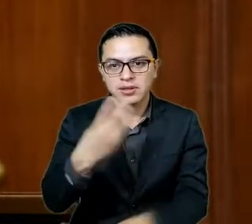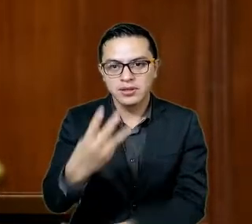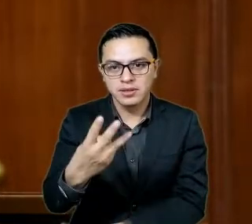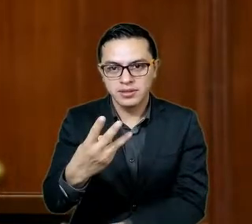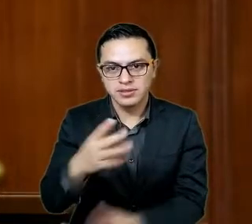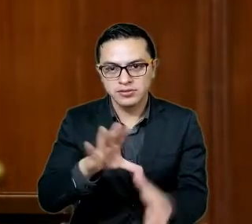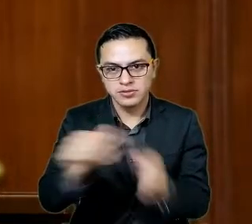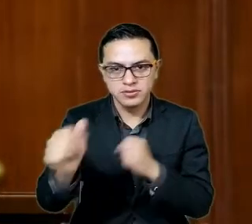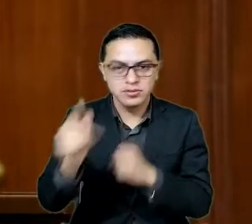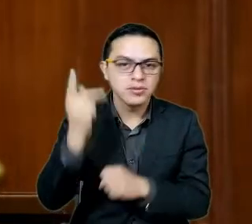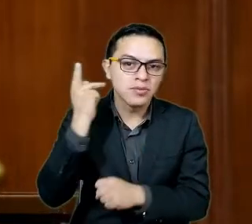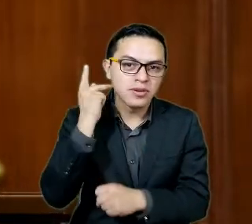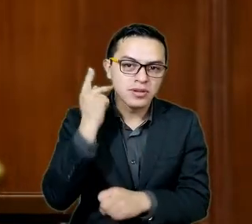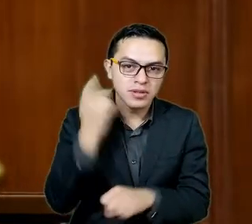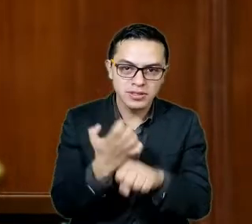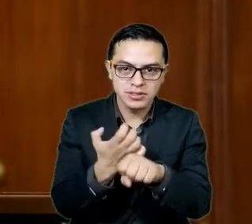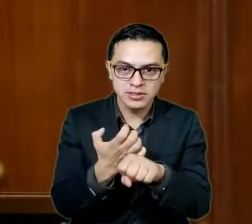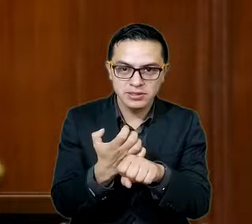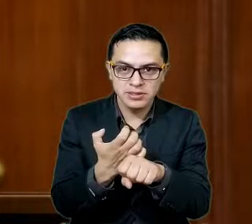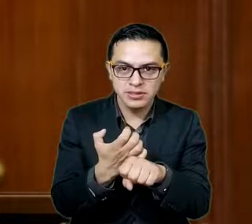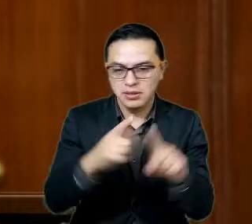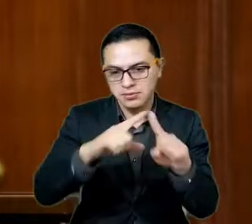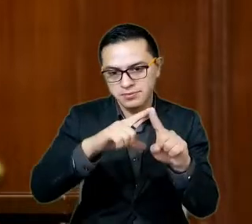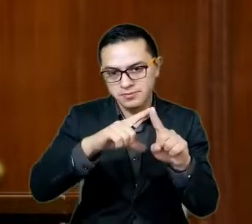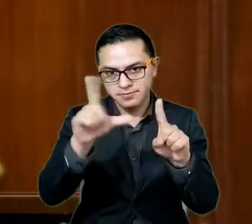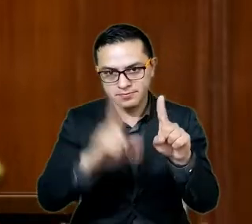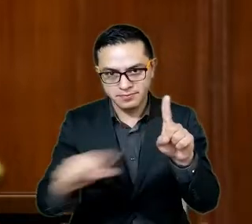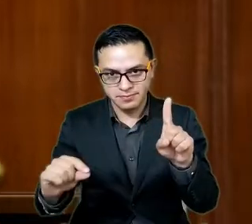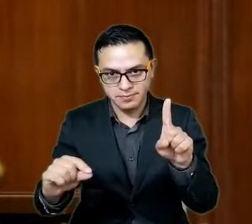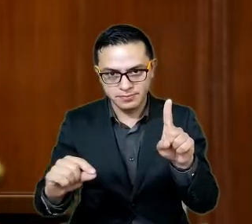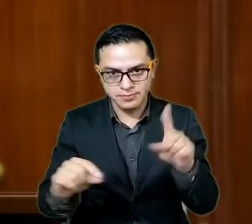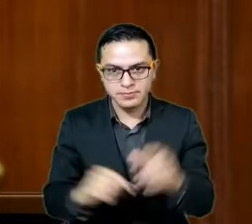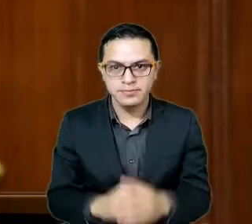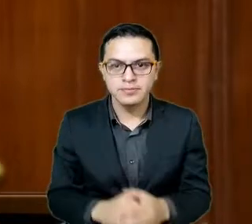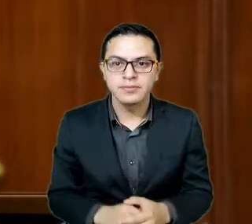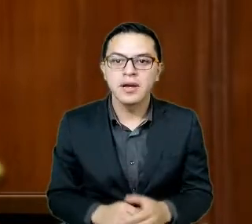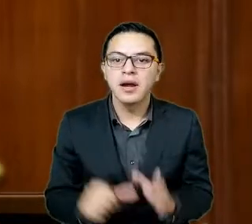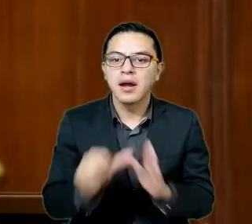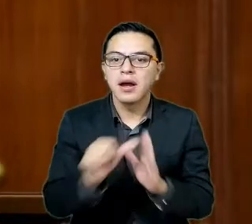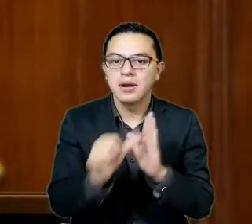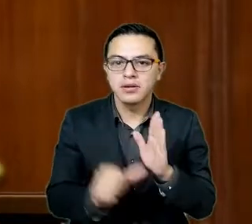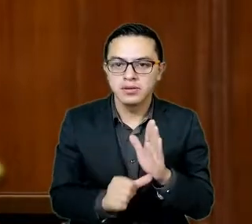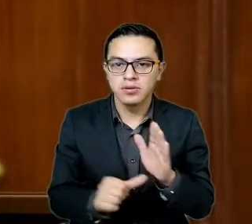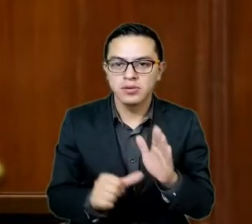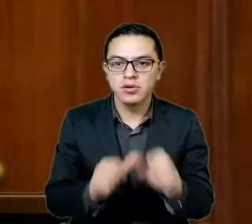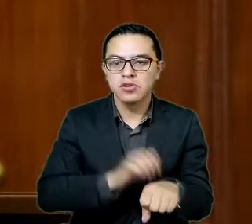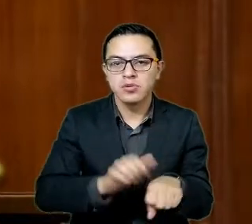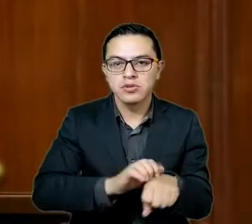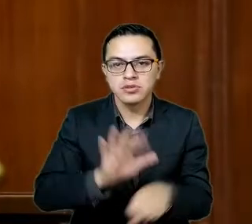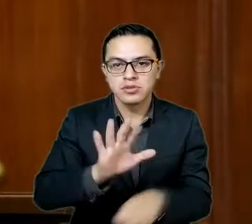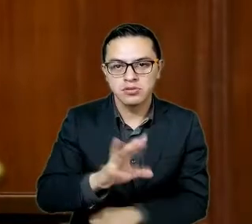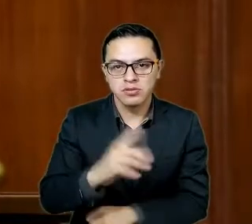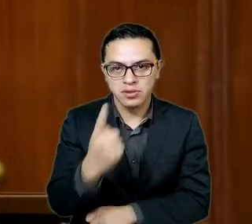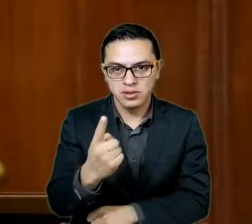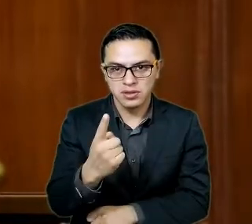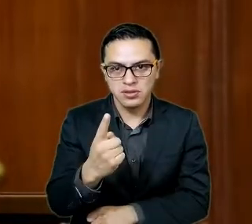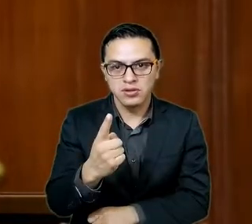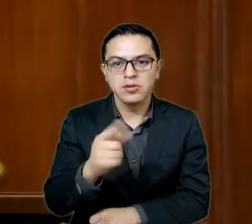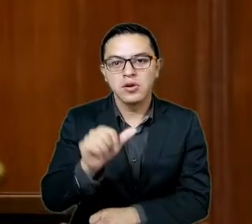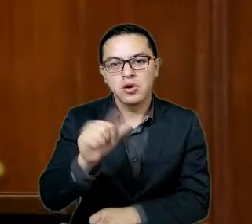constitución política de los Estados Unidos Mexicanos artículo 51 11